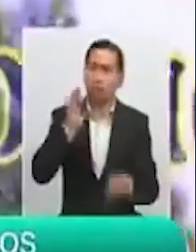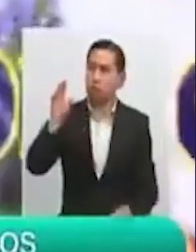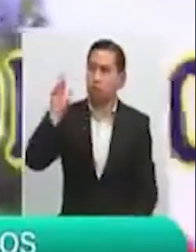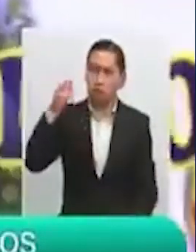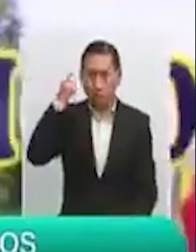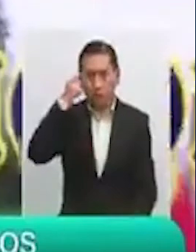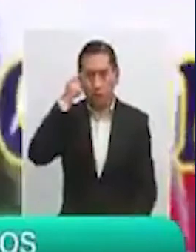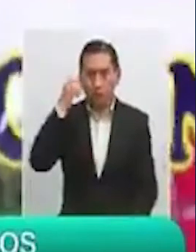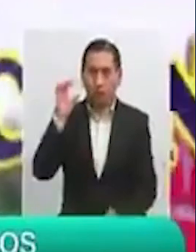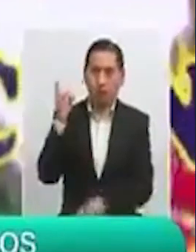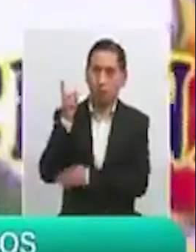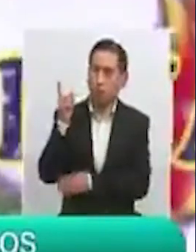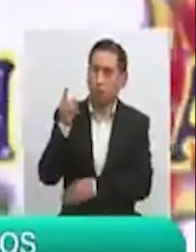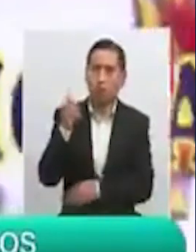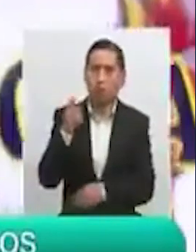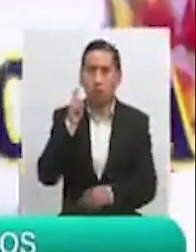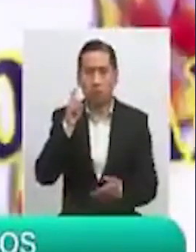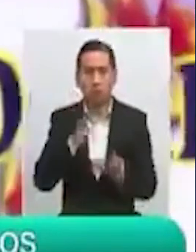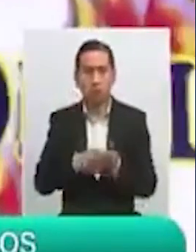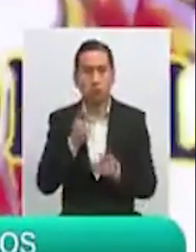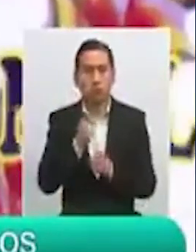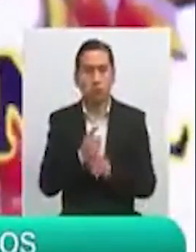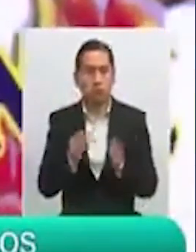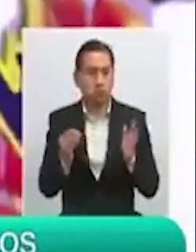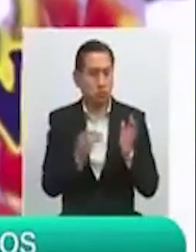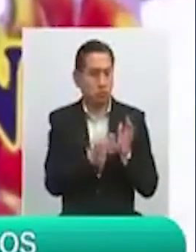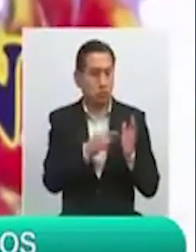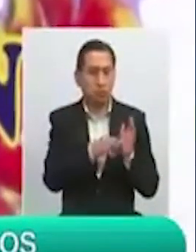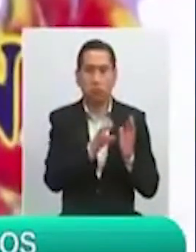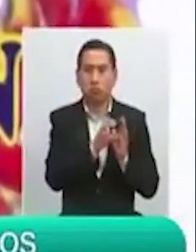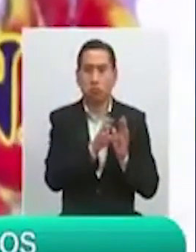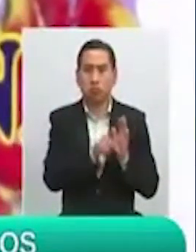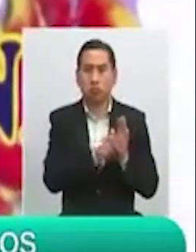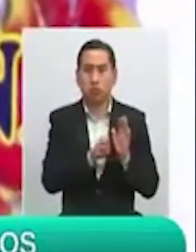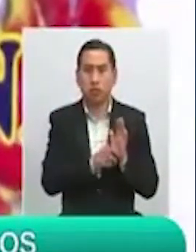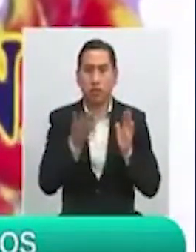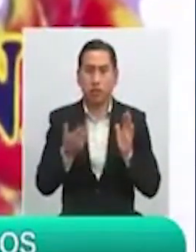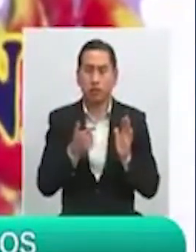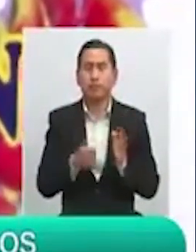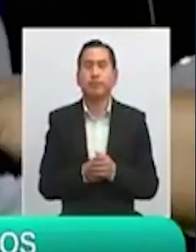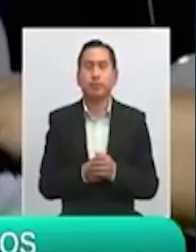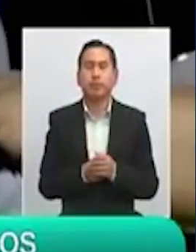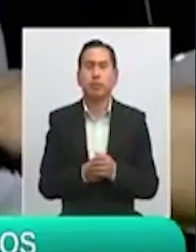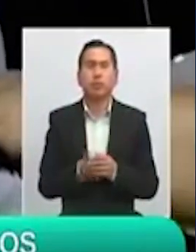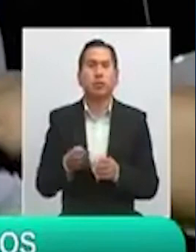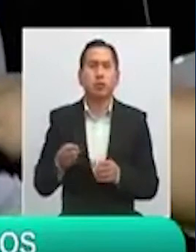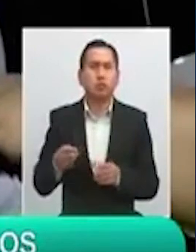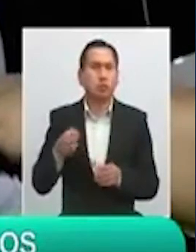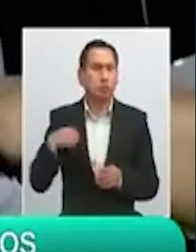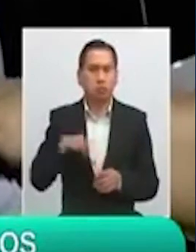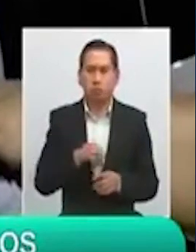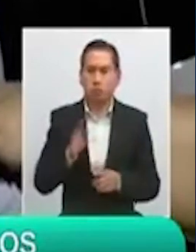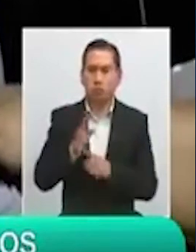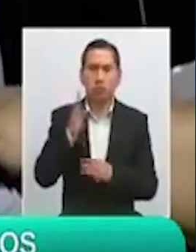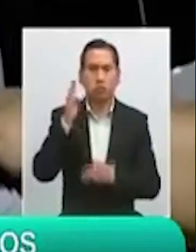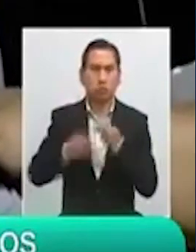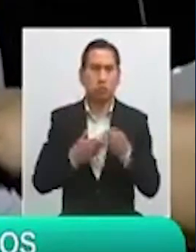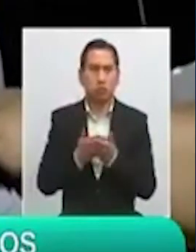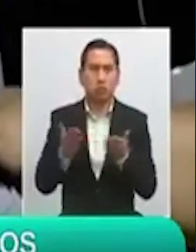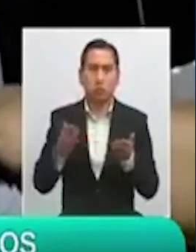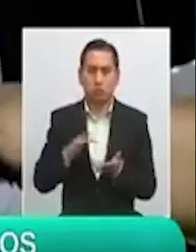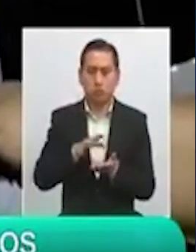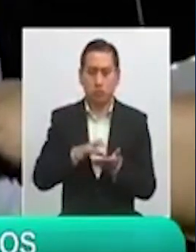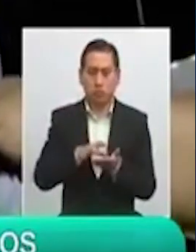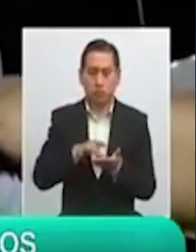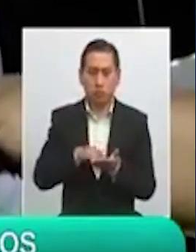Estado plurinacional es reconocida en nuestra Constitución Política del Estado. Porque hemos demostrado al mundo entero de que la